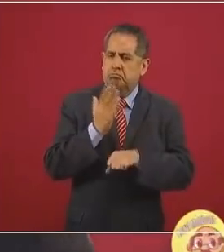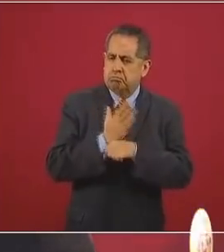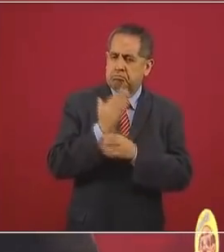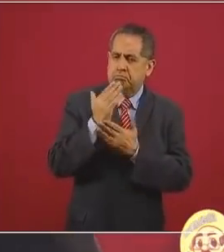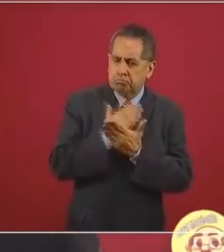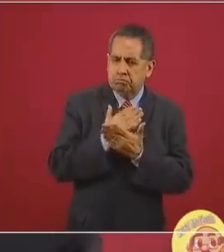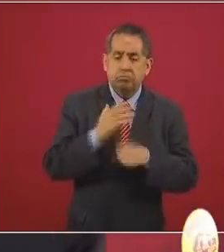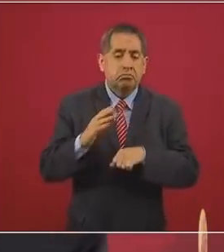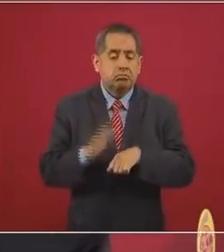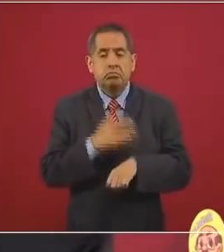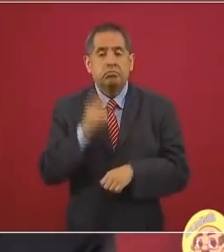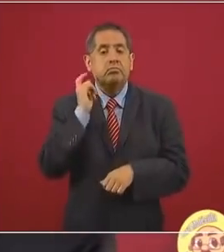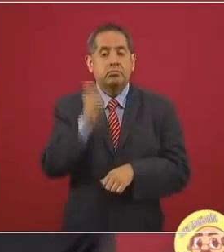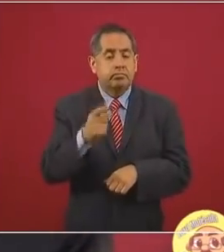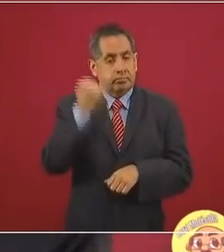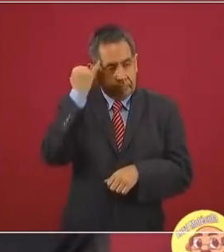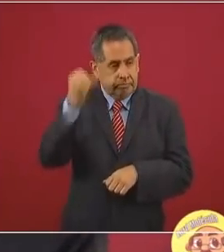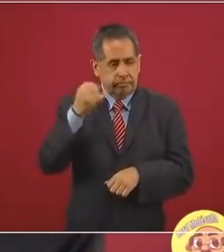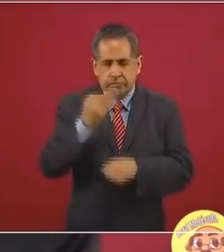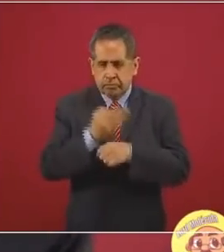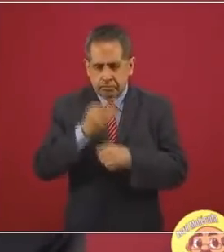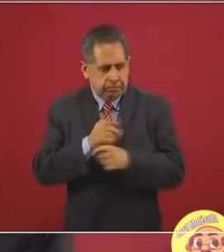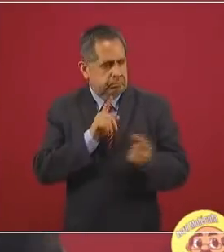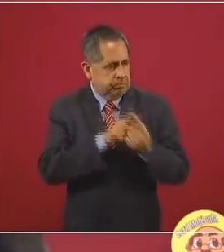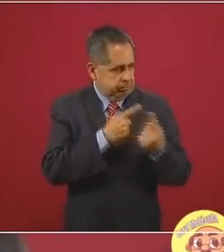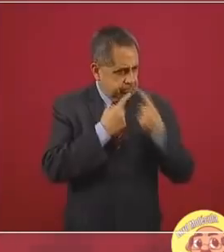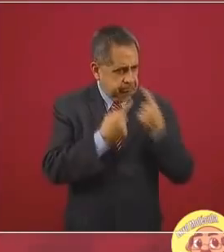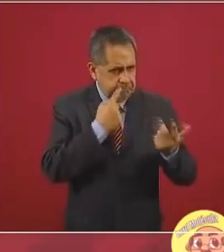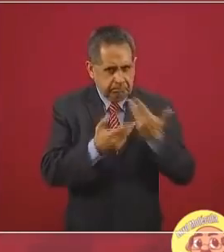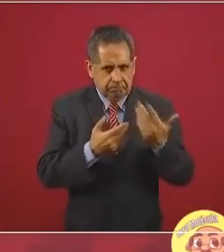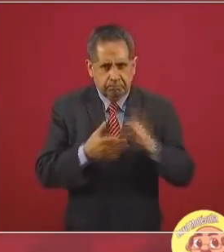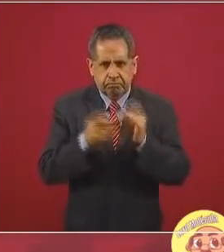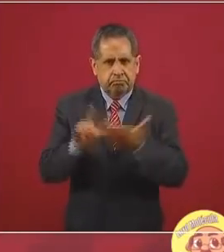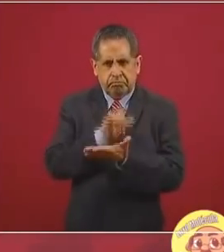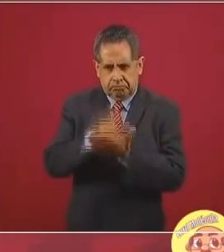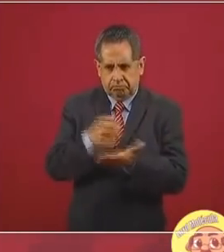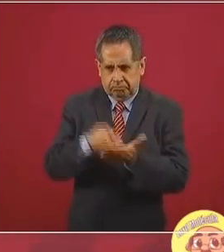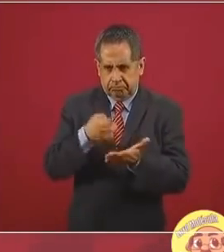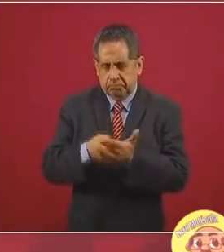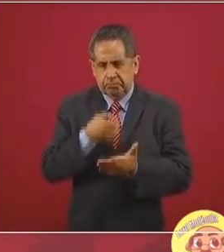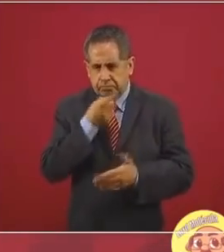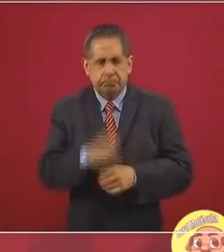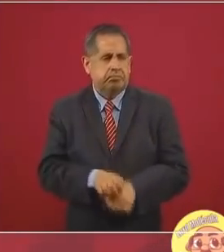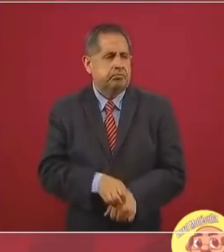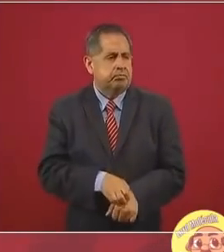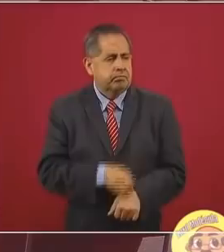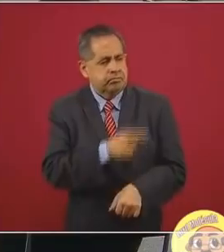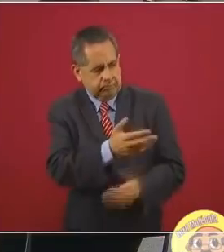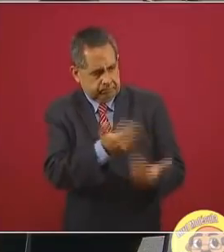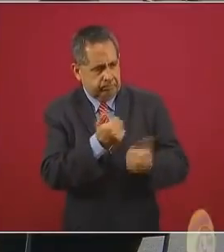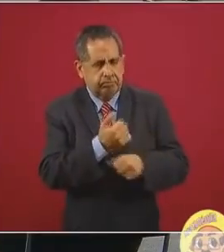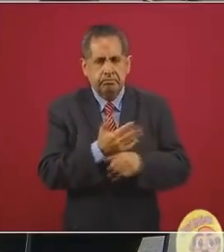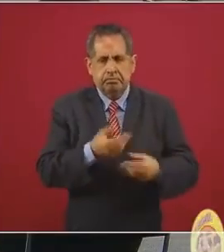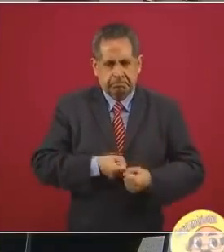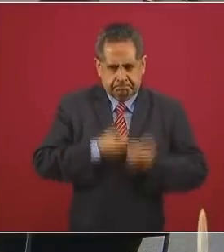porque lo que se busca en este caso, y lo establece la ley, es conocer más